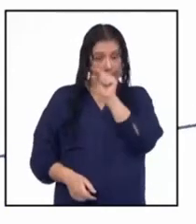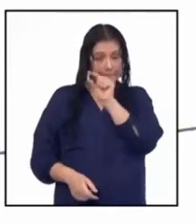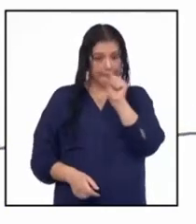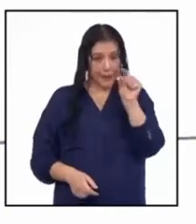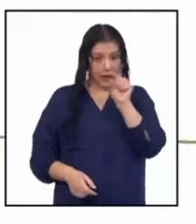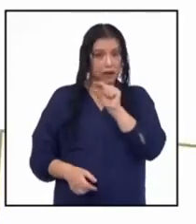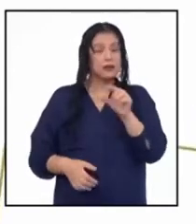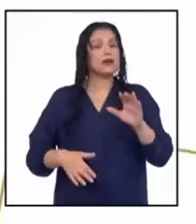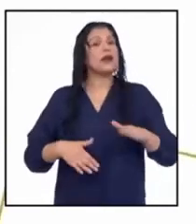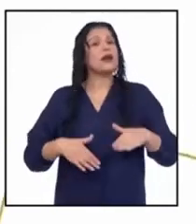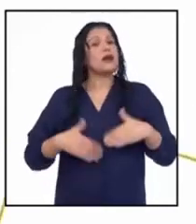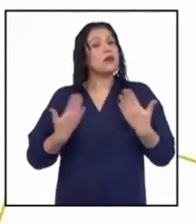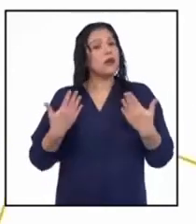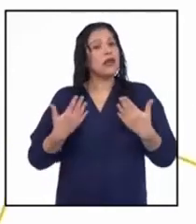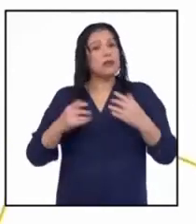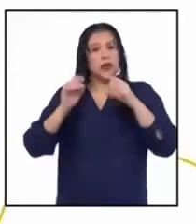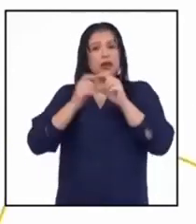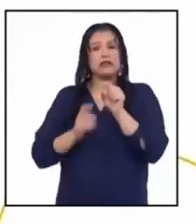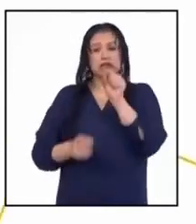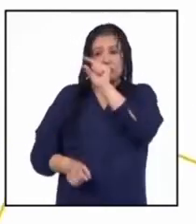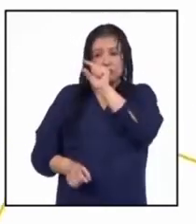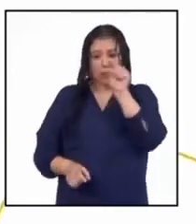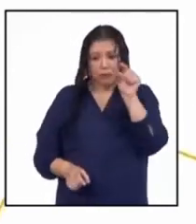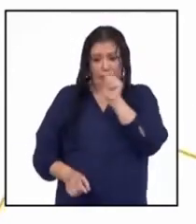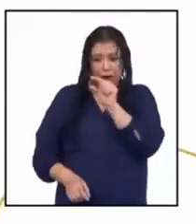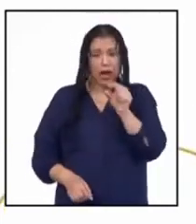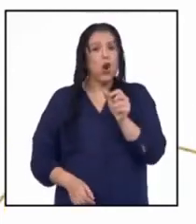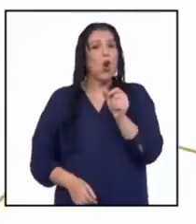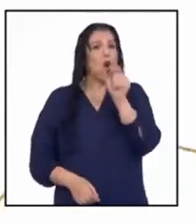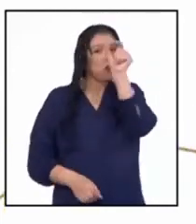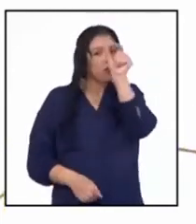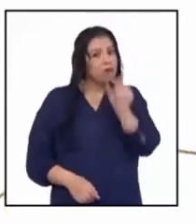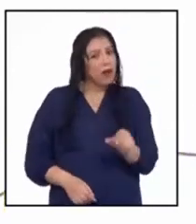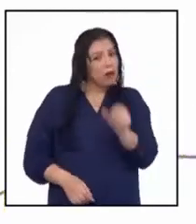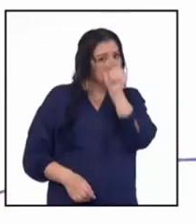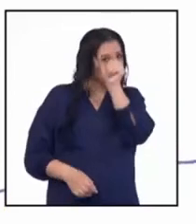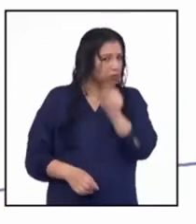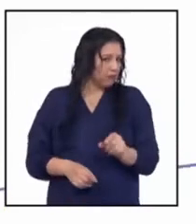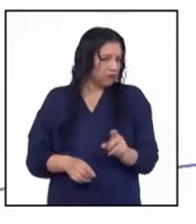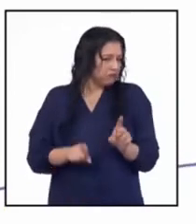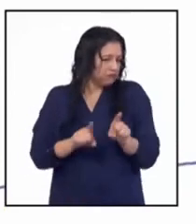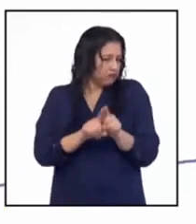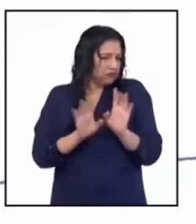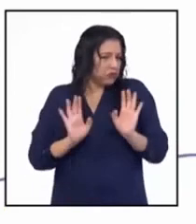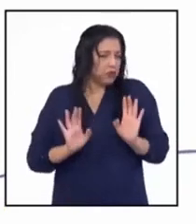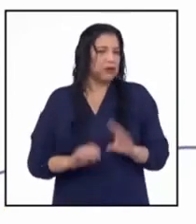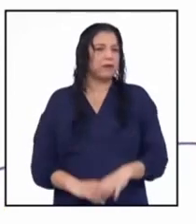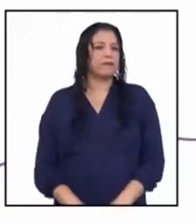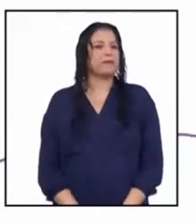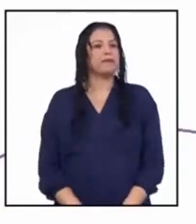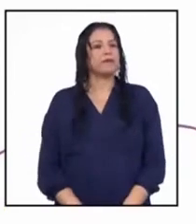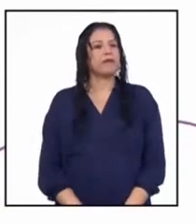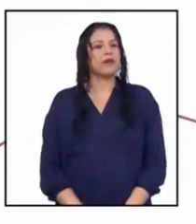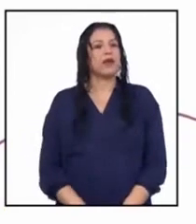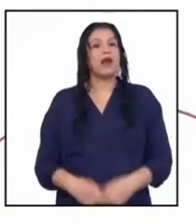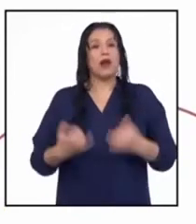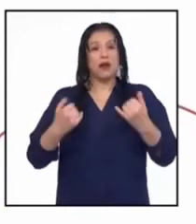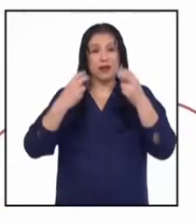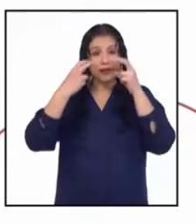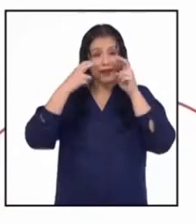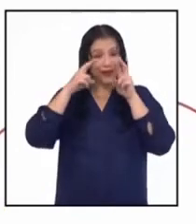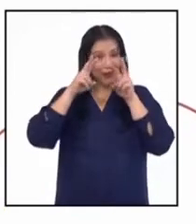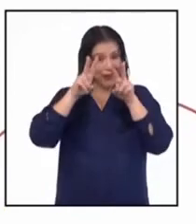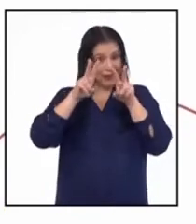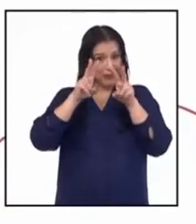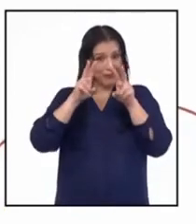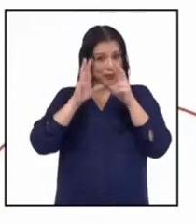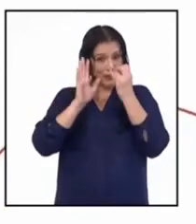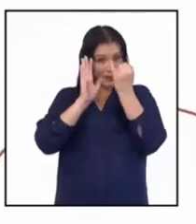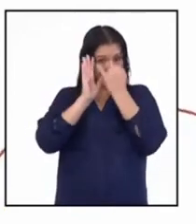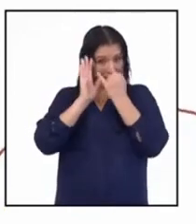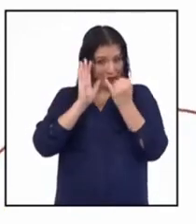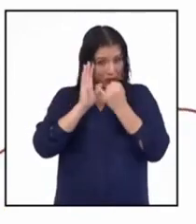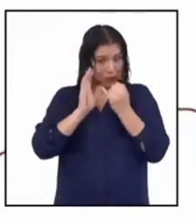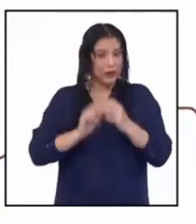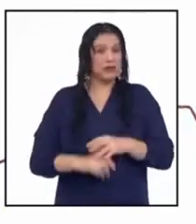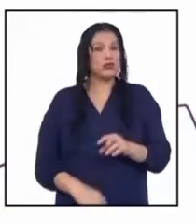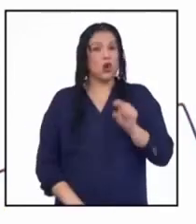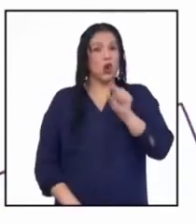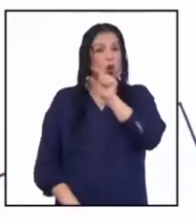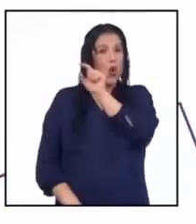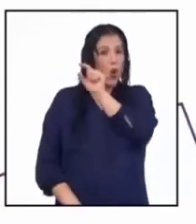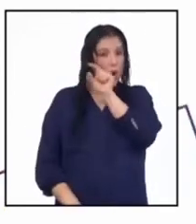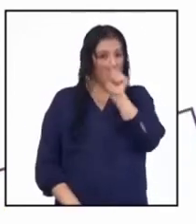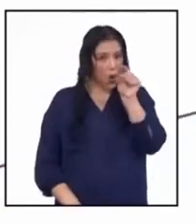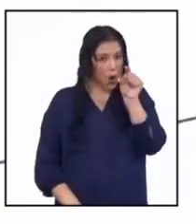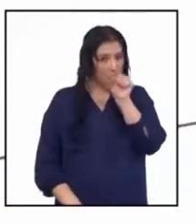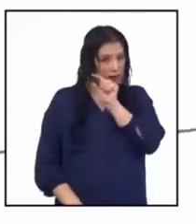pueden disponerse vertical u horizontalmente. En el gráfico que observamos, las barras son